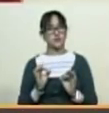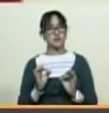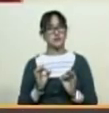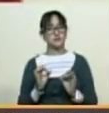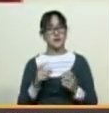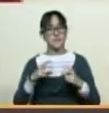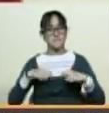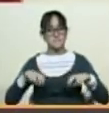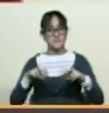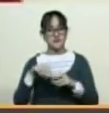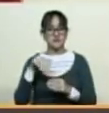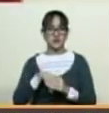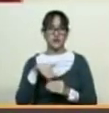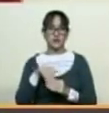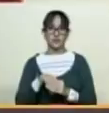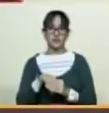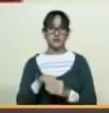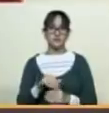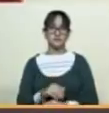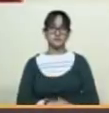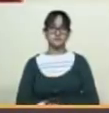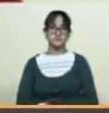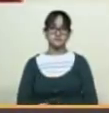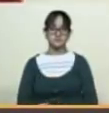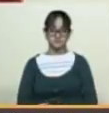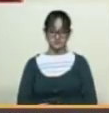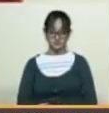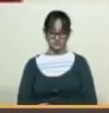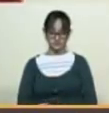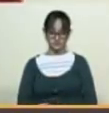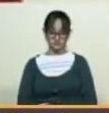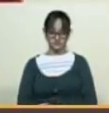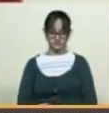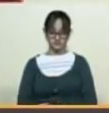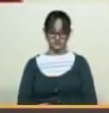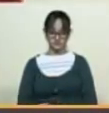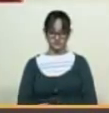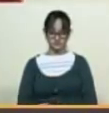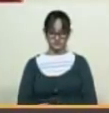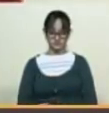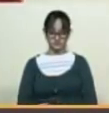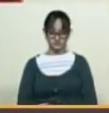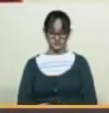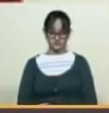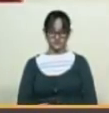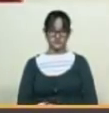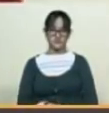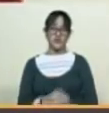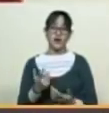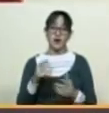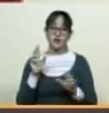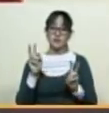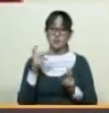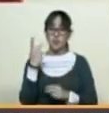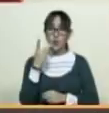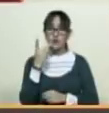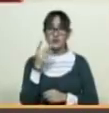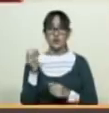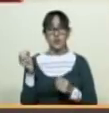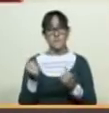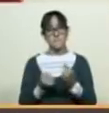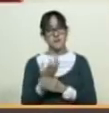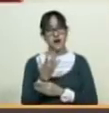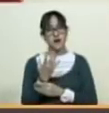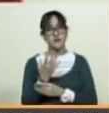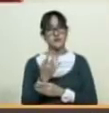constitución de la mesa electoral. También nos solicitaron que los puntos de apoyo de los factores políticos en las elecciones del mes de mayo